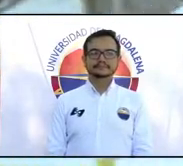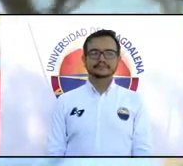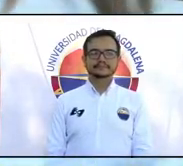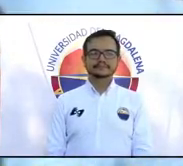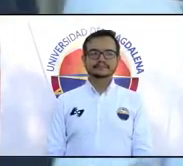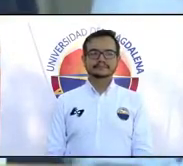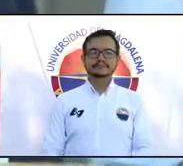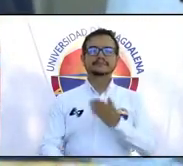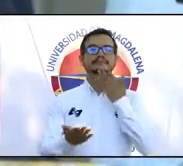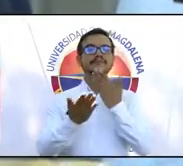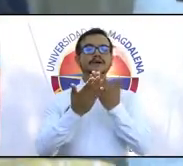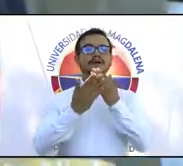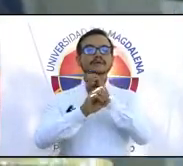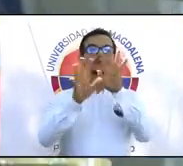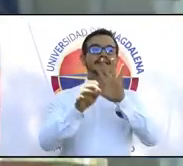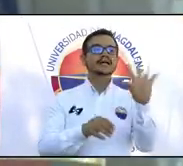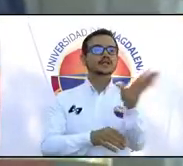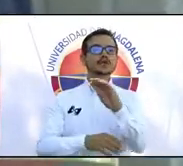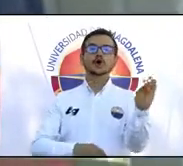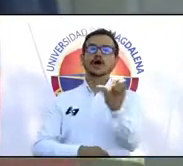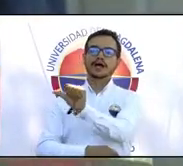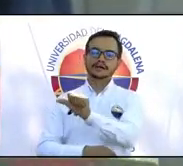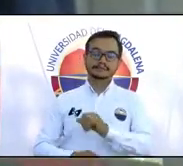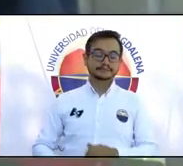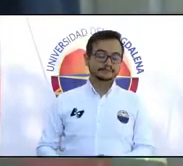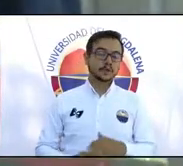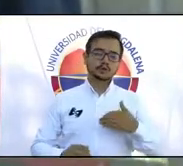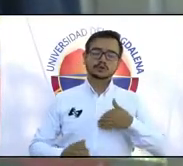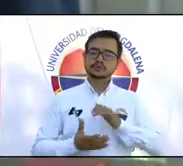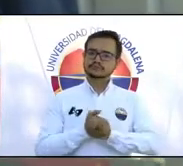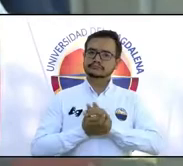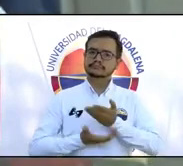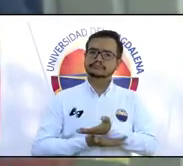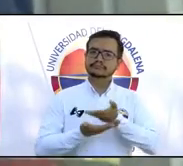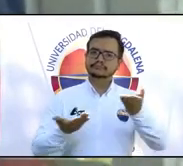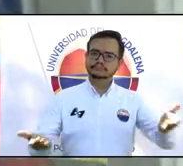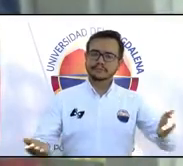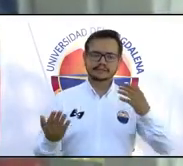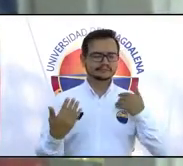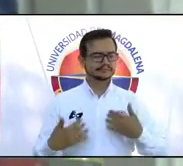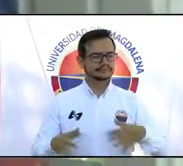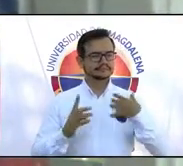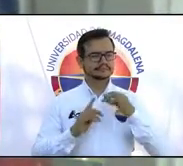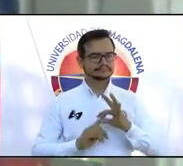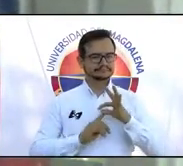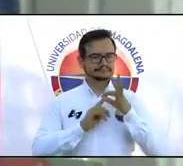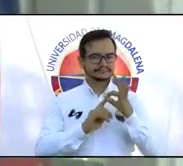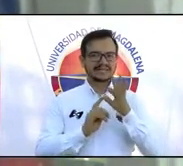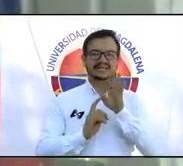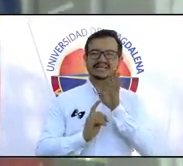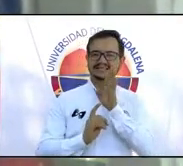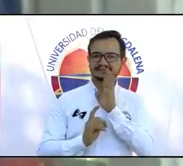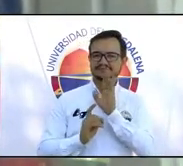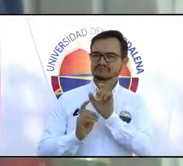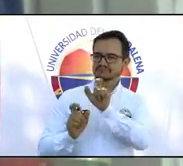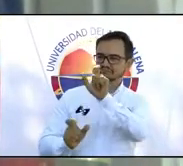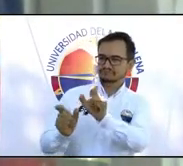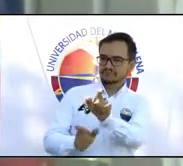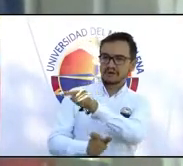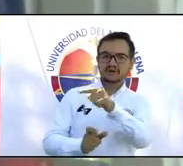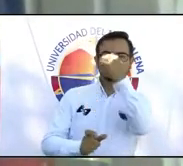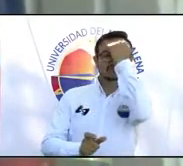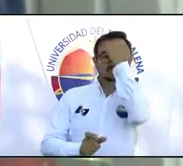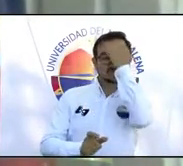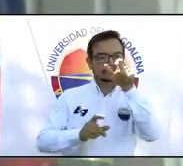Muy buenos días para todos y todas. Quiero saludarles muy especialmente a todos los profesores, estudiantes,